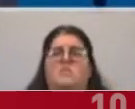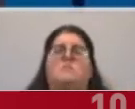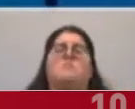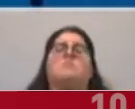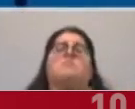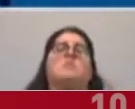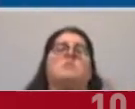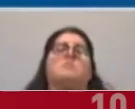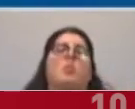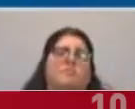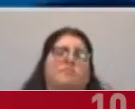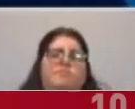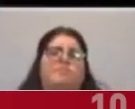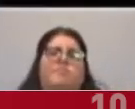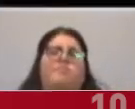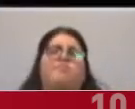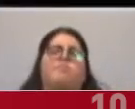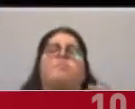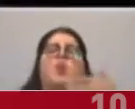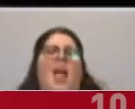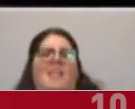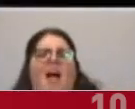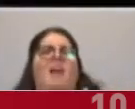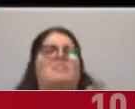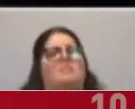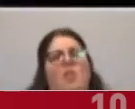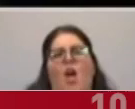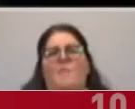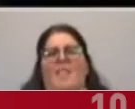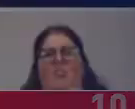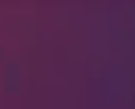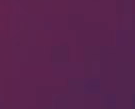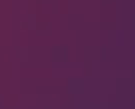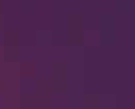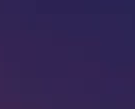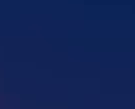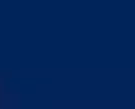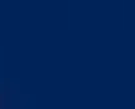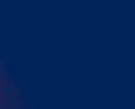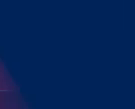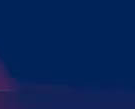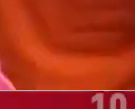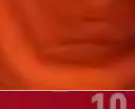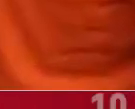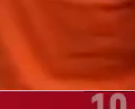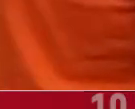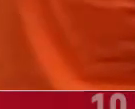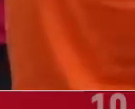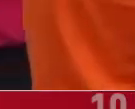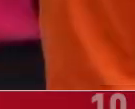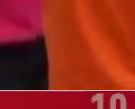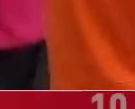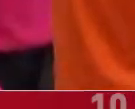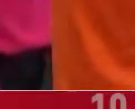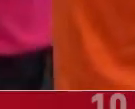acompañados en su instrucción en las calles, fueron parte de su instrucción en el operativo. Estamos realizando